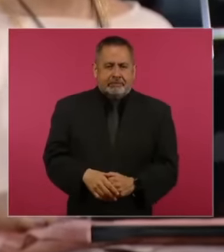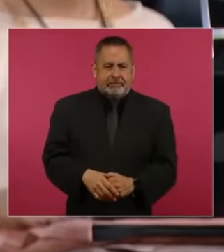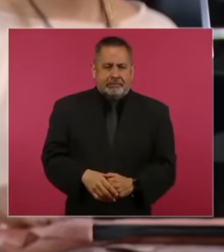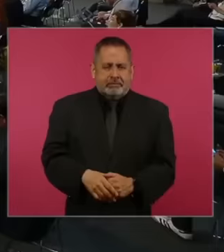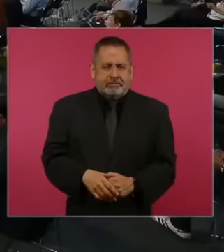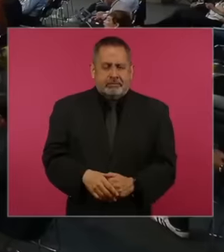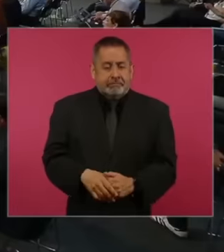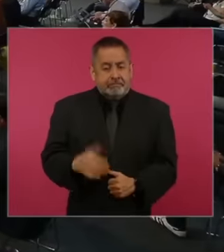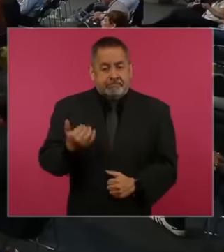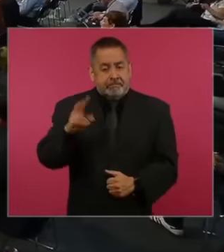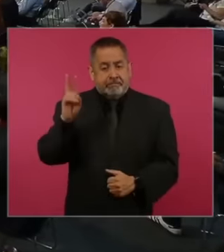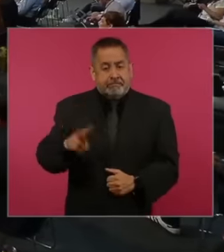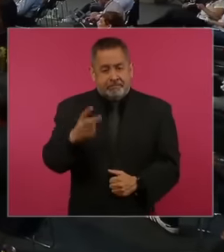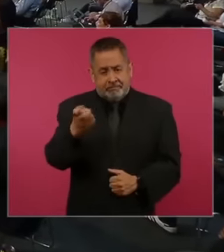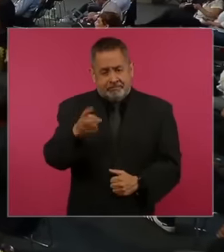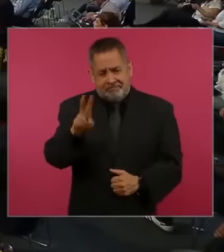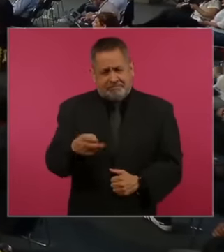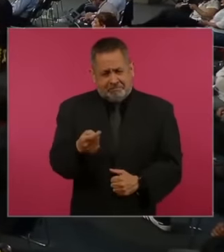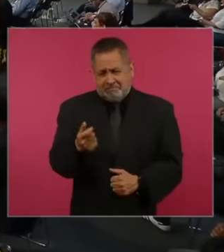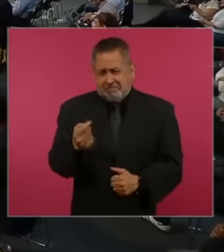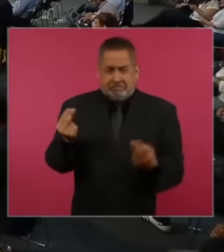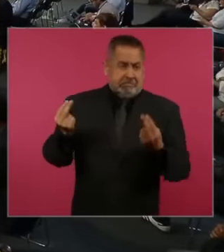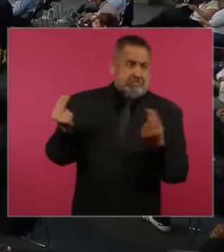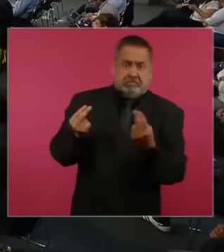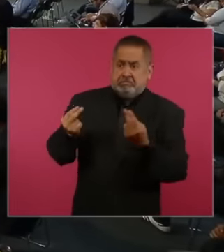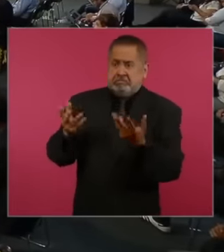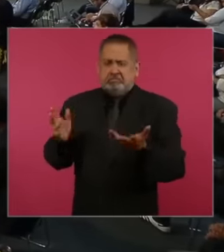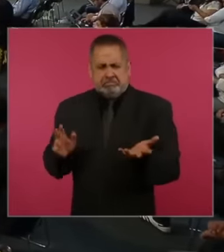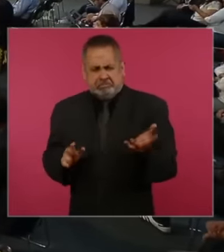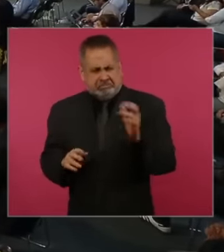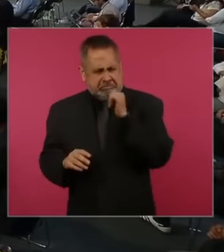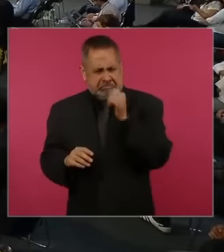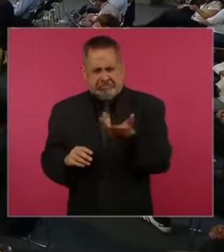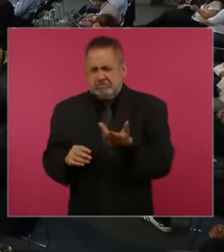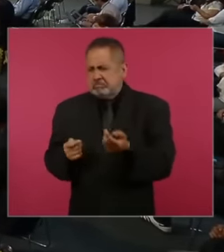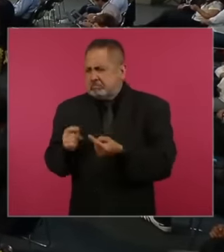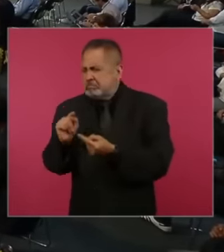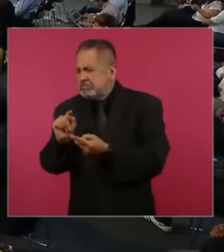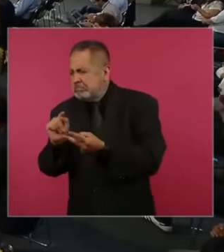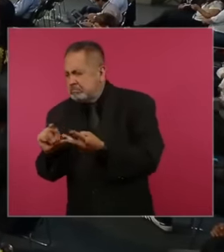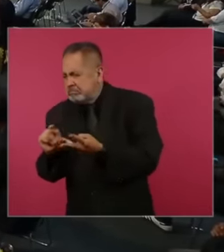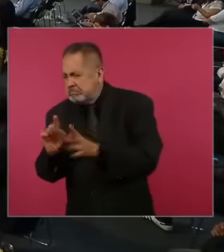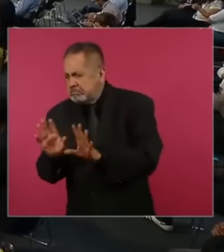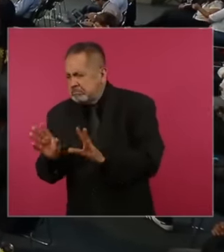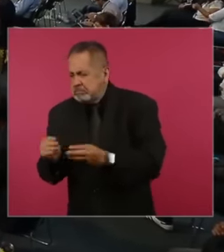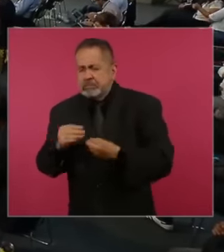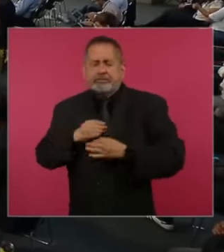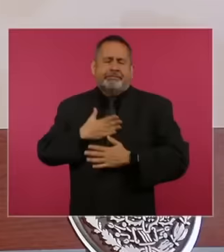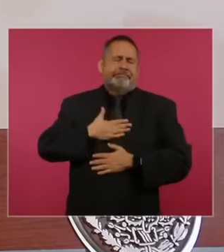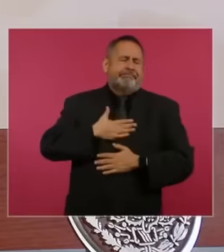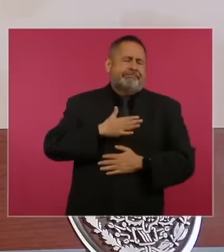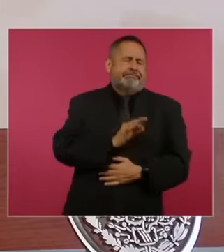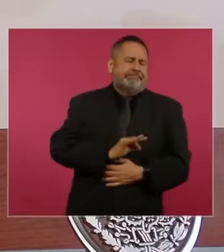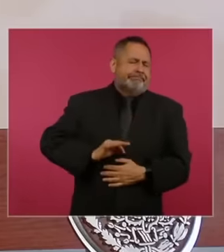Y realmente es poco lo que se necesita para ser feliz.